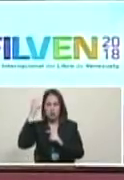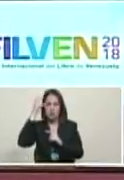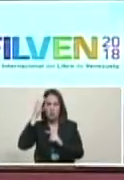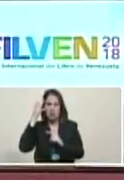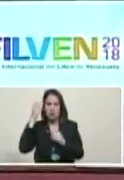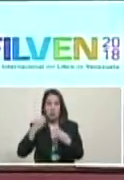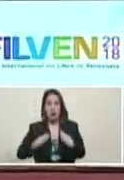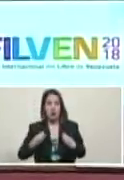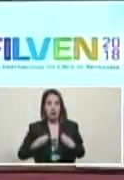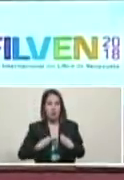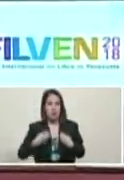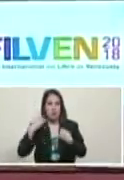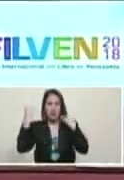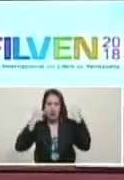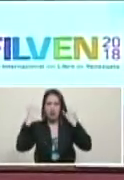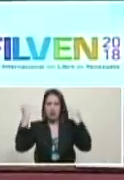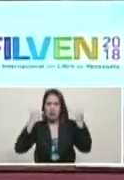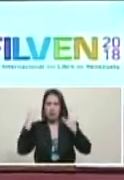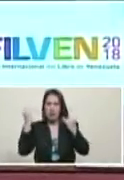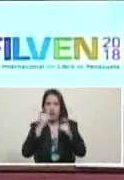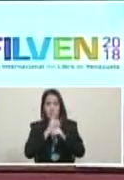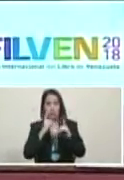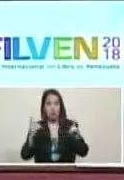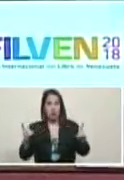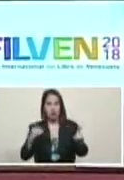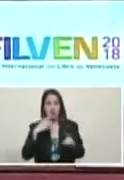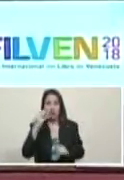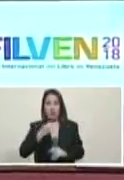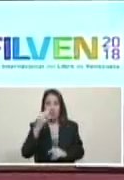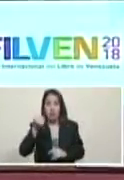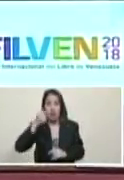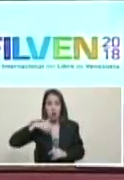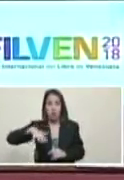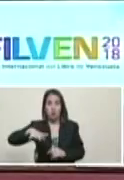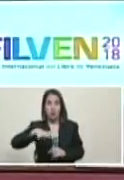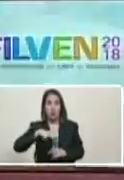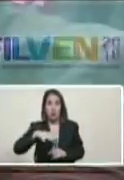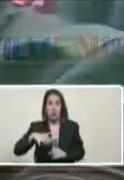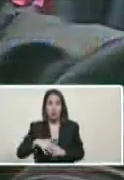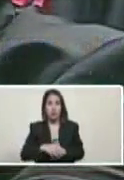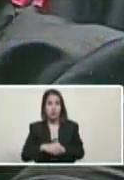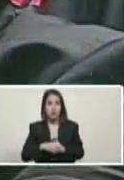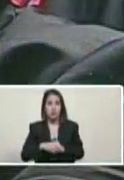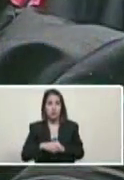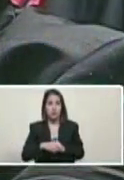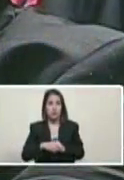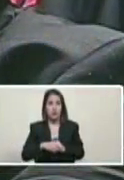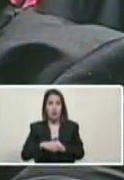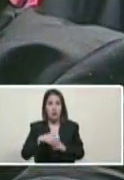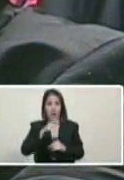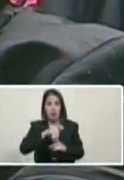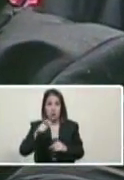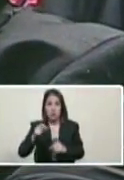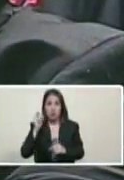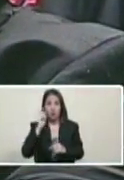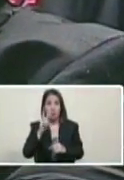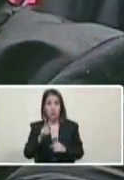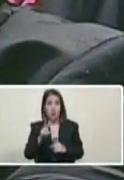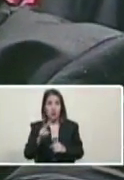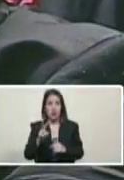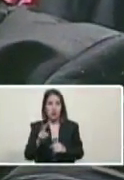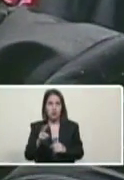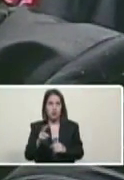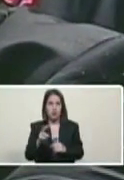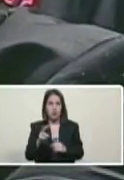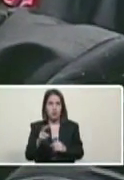la vida, de las ideas, de la democracia, de la verdad de los pueblos. Que la gente pueda ver a través de